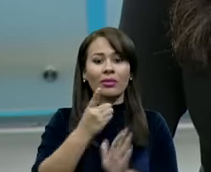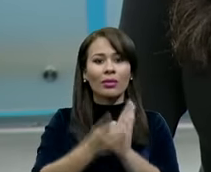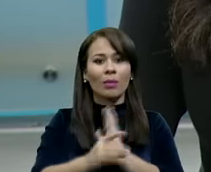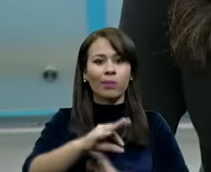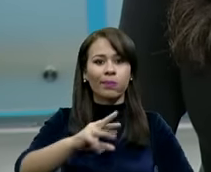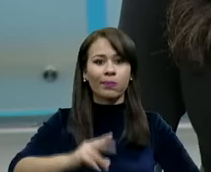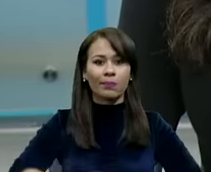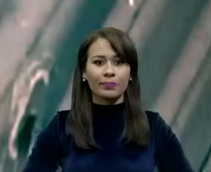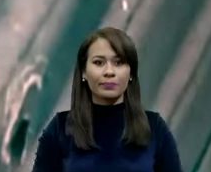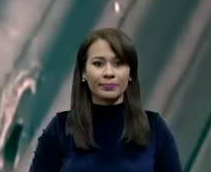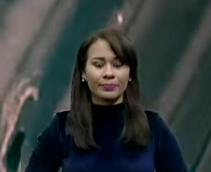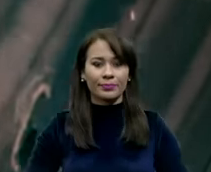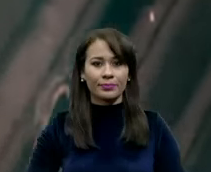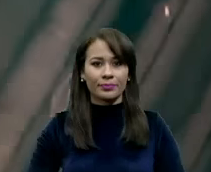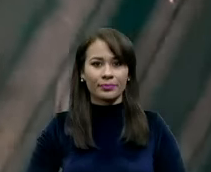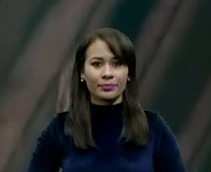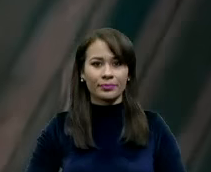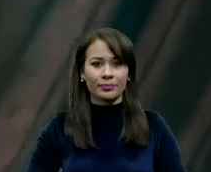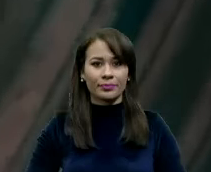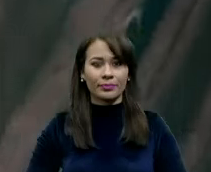robados.